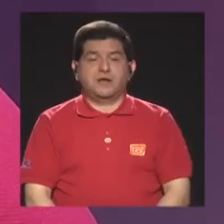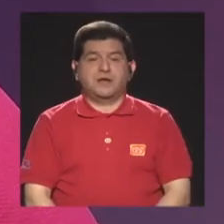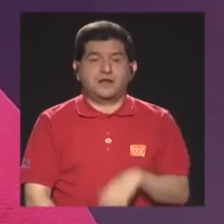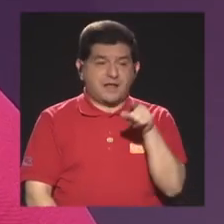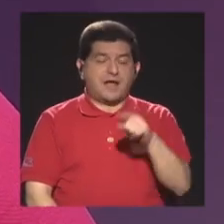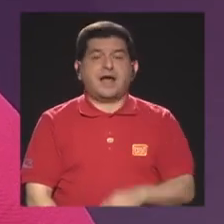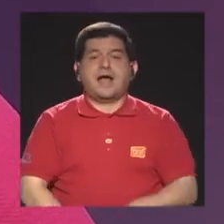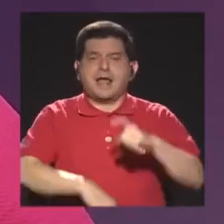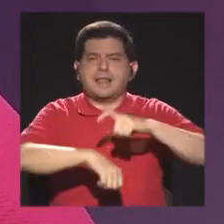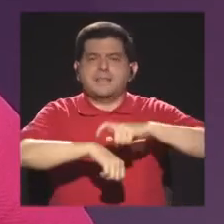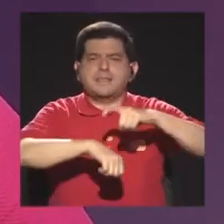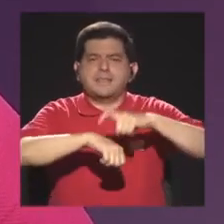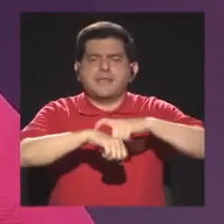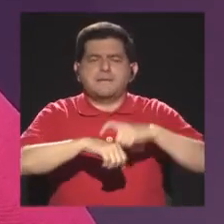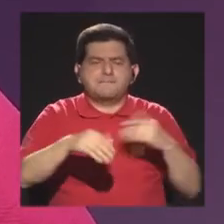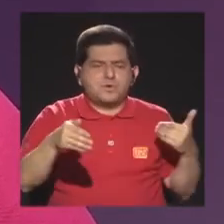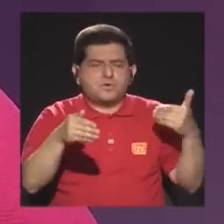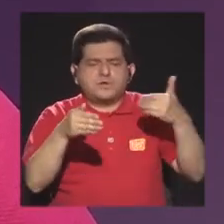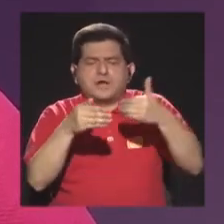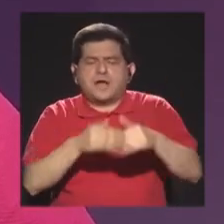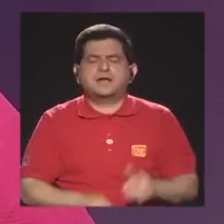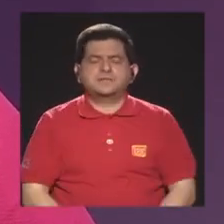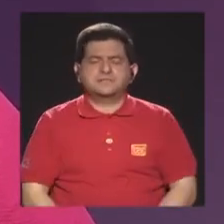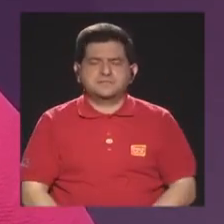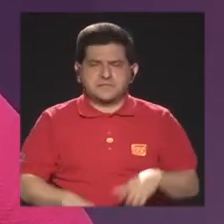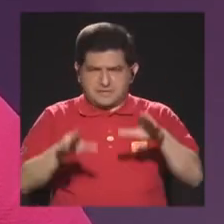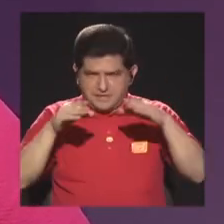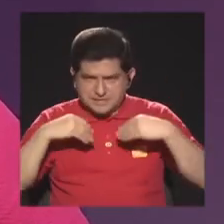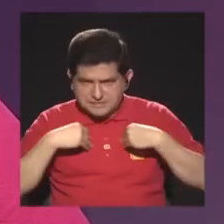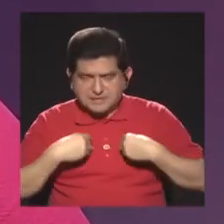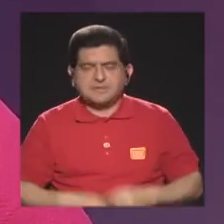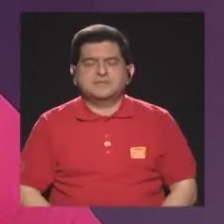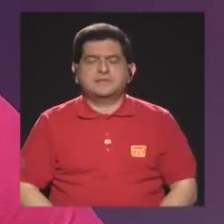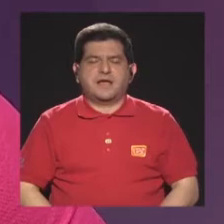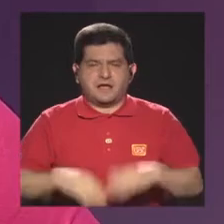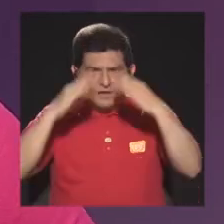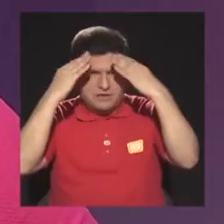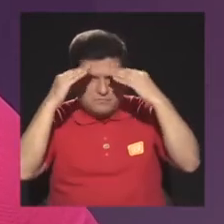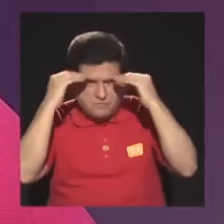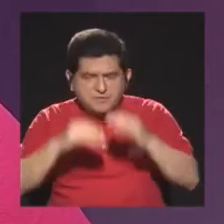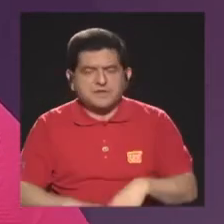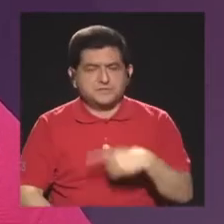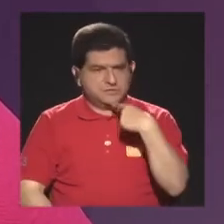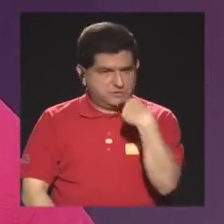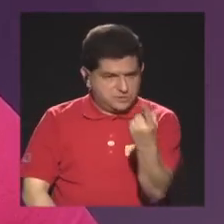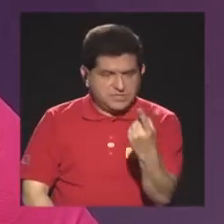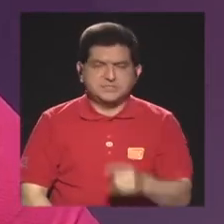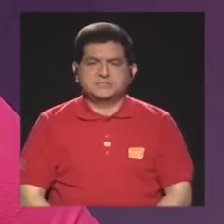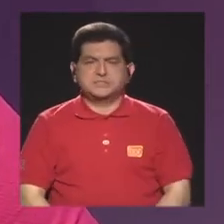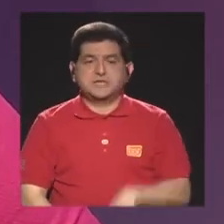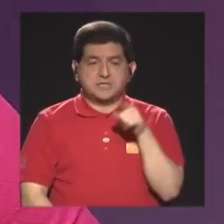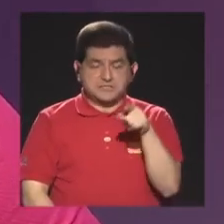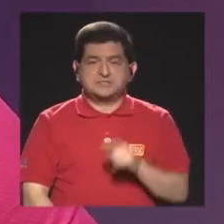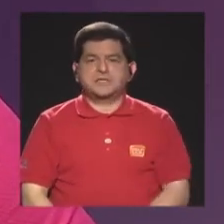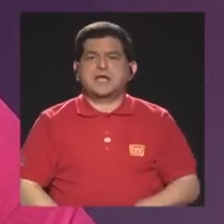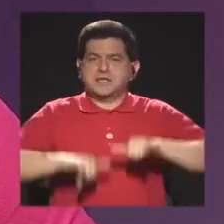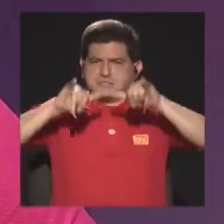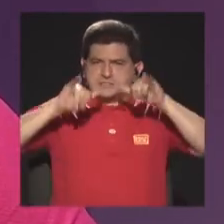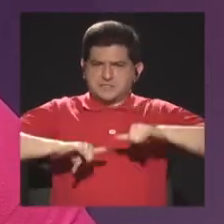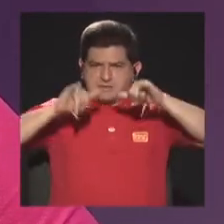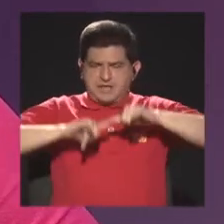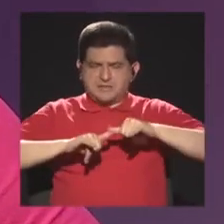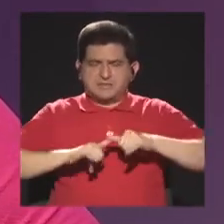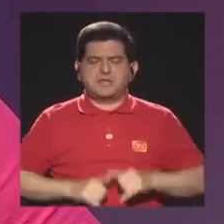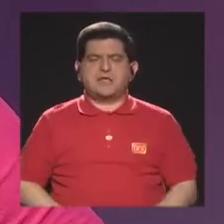significa tiempo estimado de arribo, la hora, y le da información si debe proceder a quedar anclado en